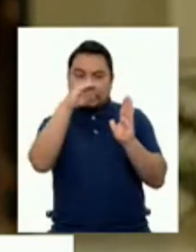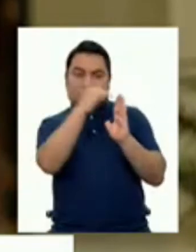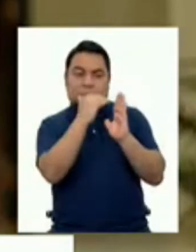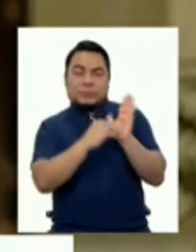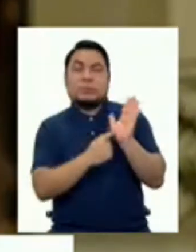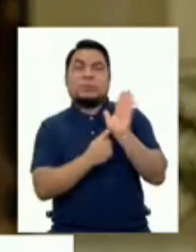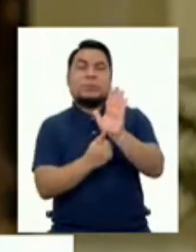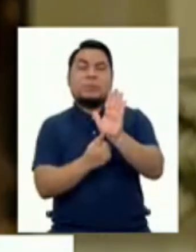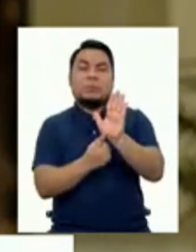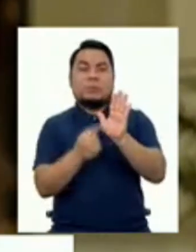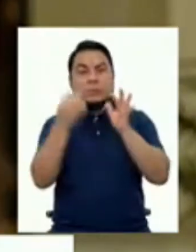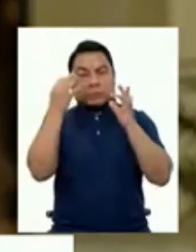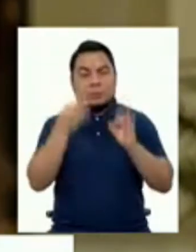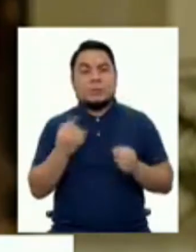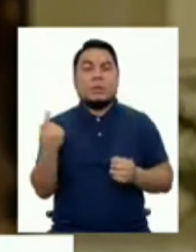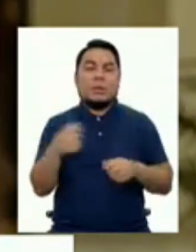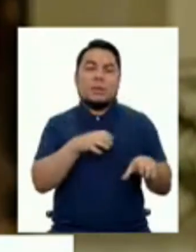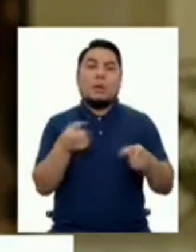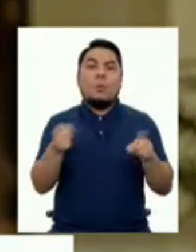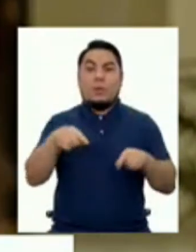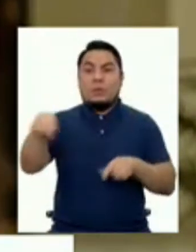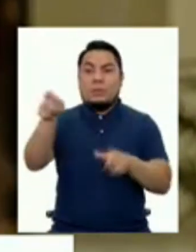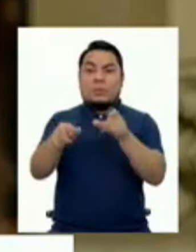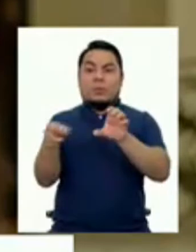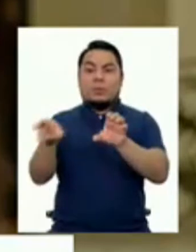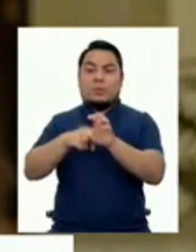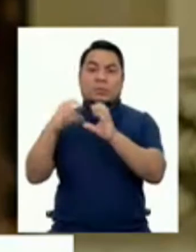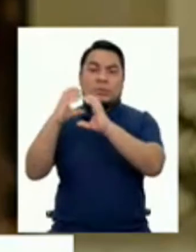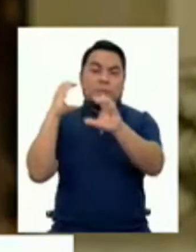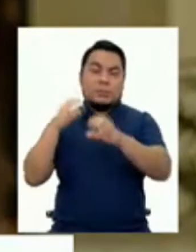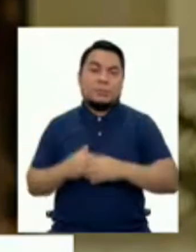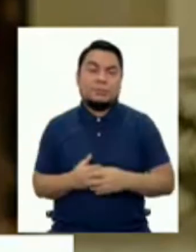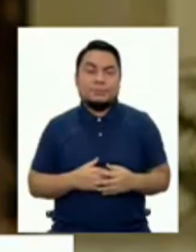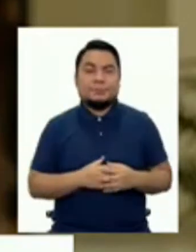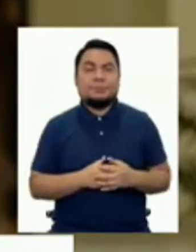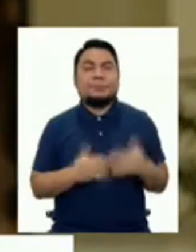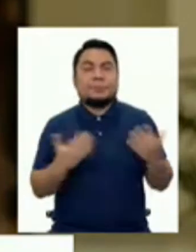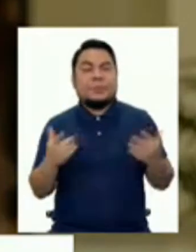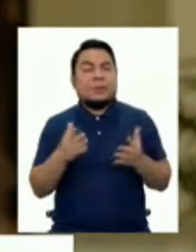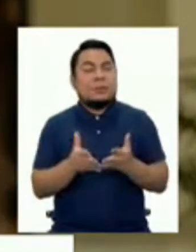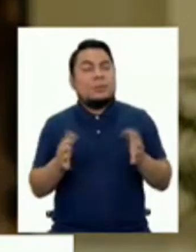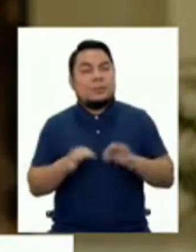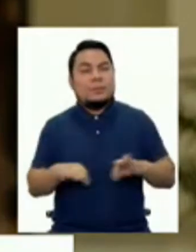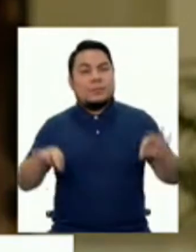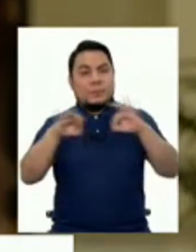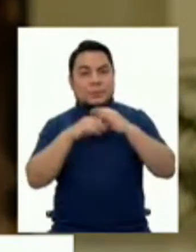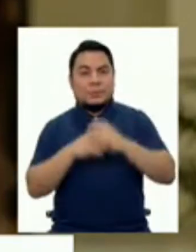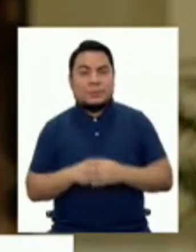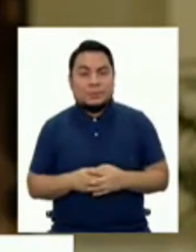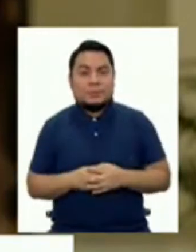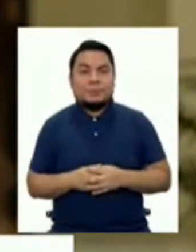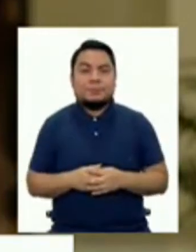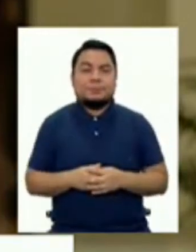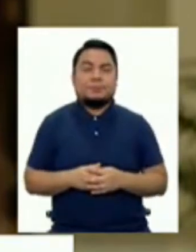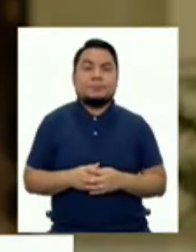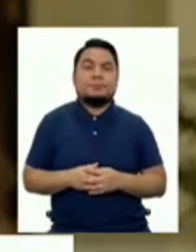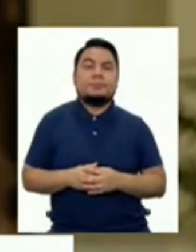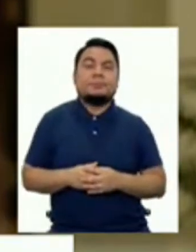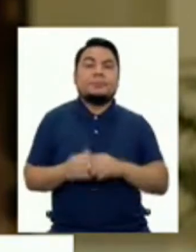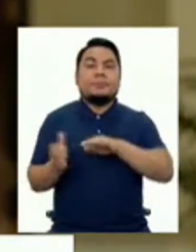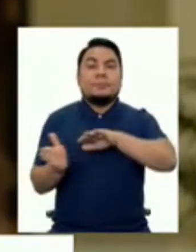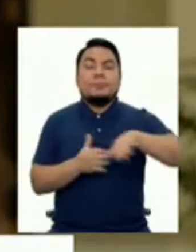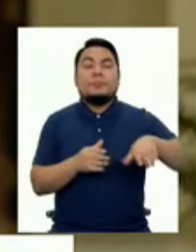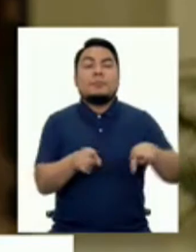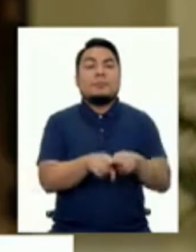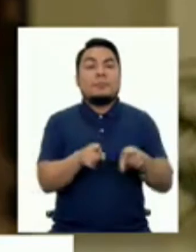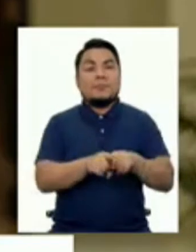para los que se trasladan en el transporte urbano masivo, ¿no?, que es sumamente importante. Hemos visto